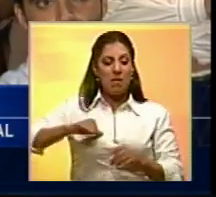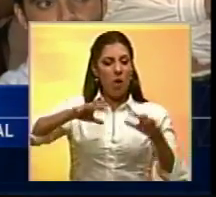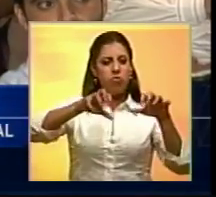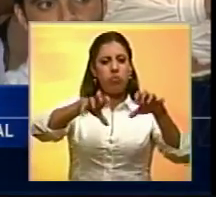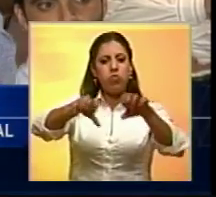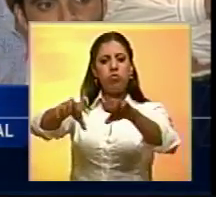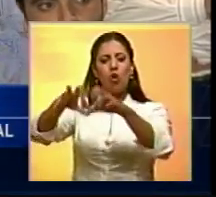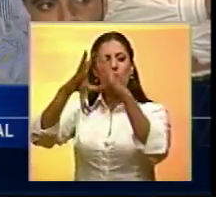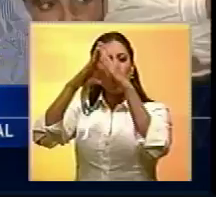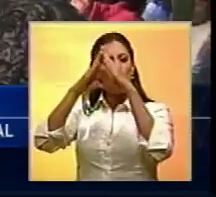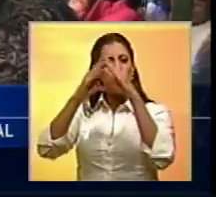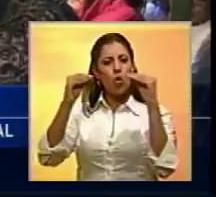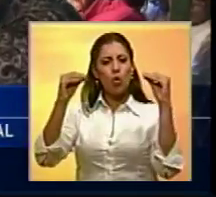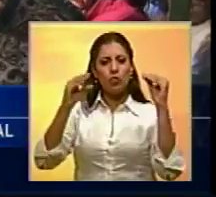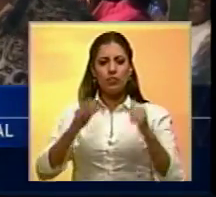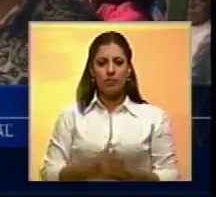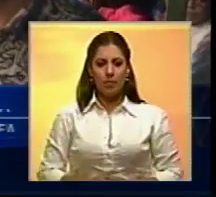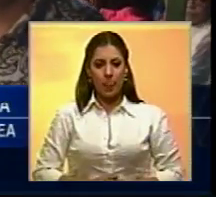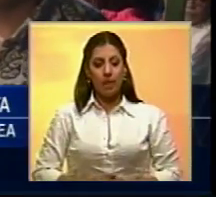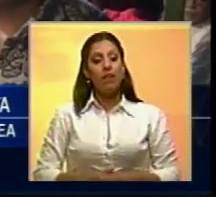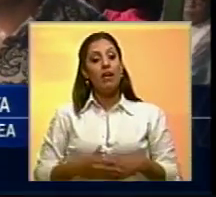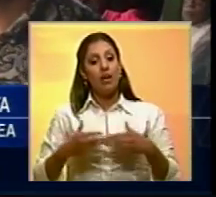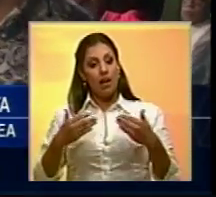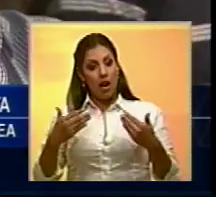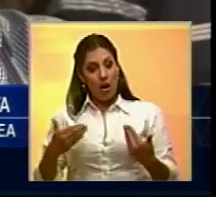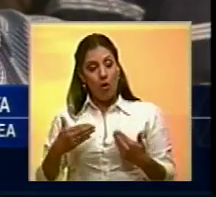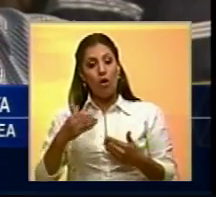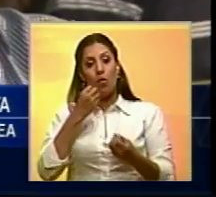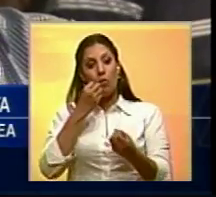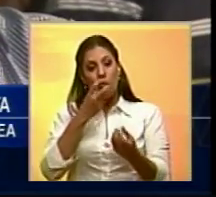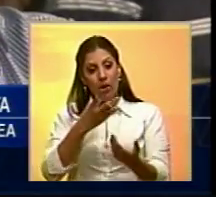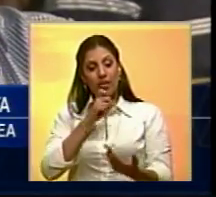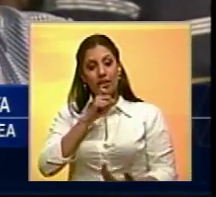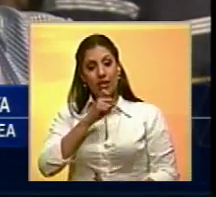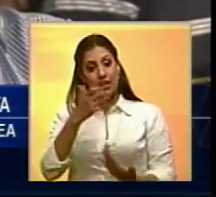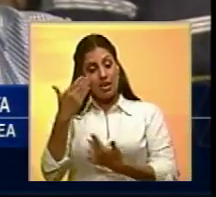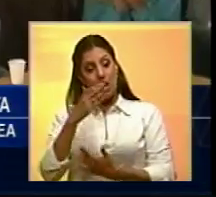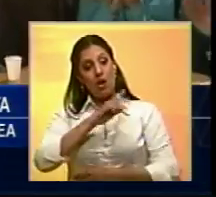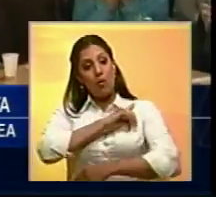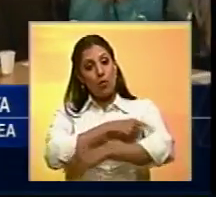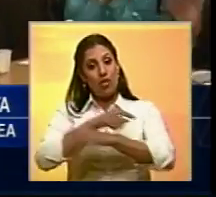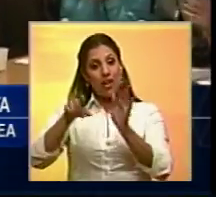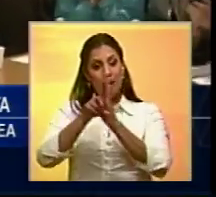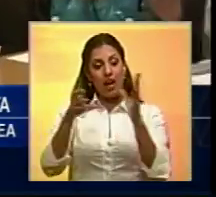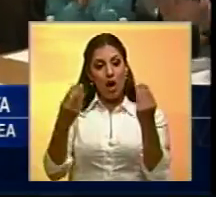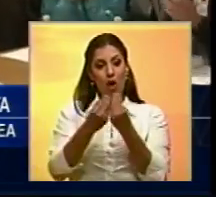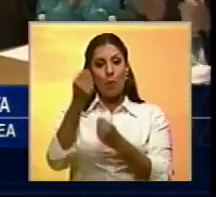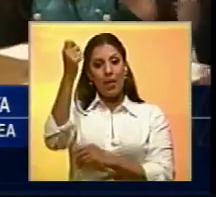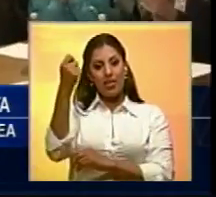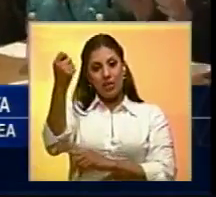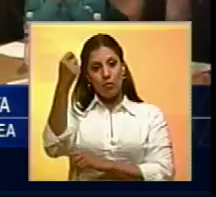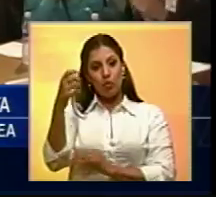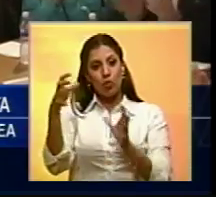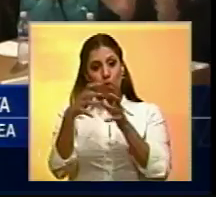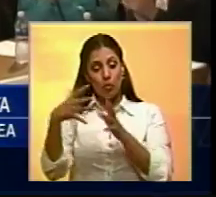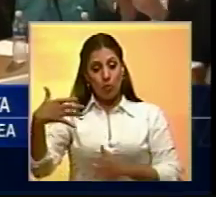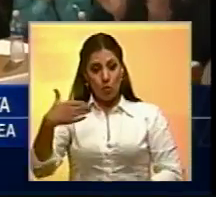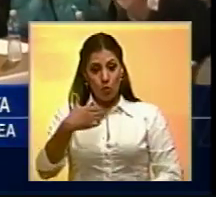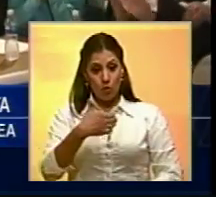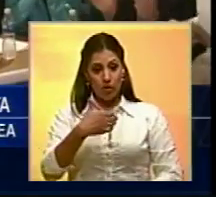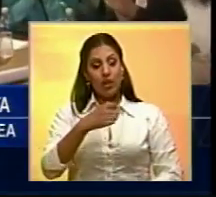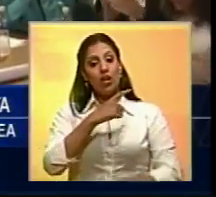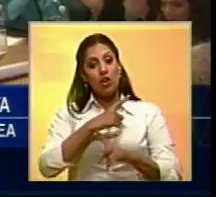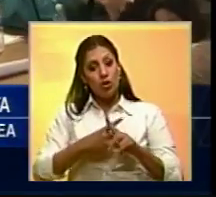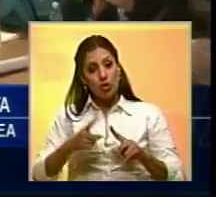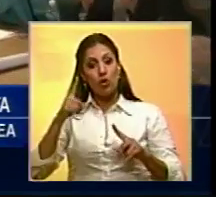Privatizando todo lo privatizable. Estas declaraciones las ofreció el presidente del Poder Legislativo en compañía de parlamentarios de la Mesa de la Unidad